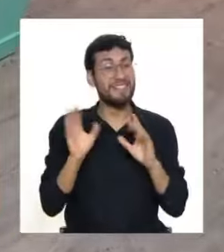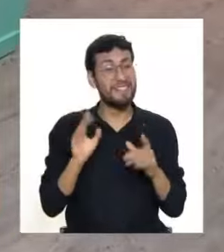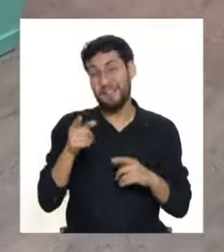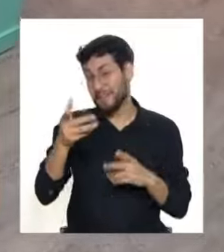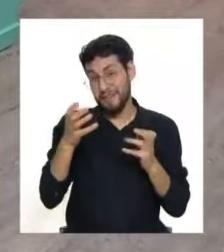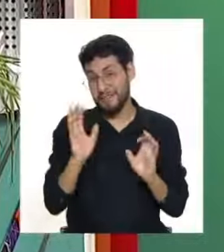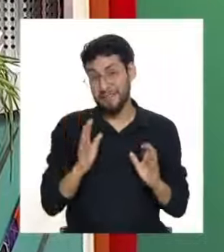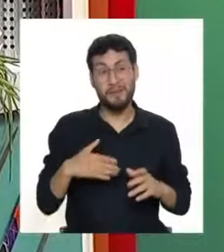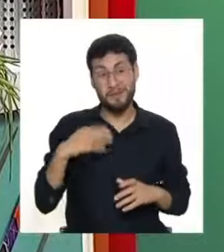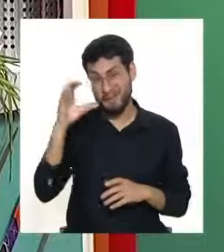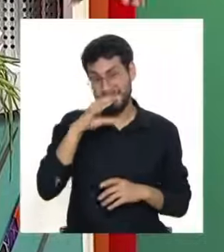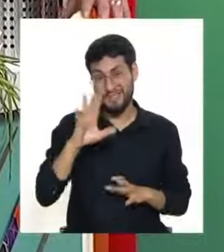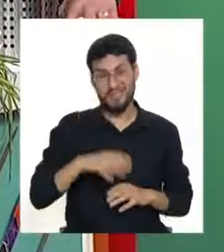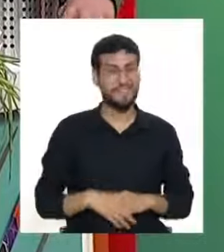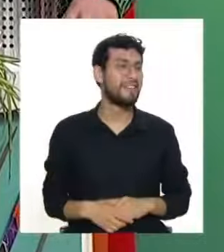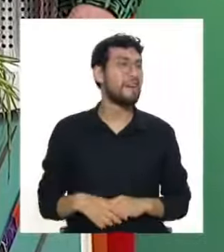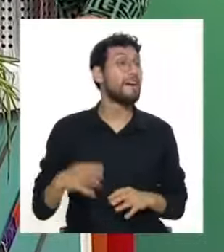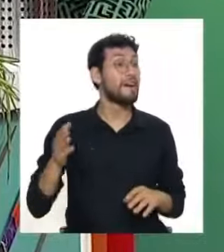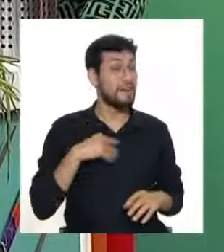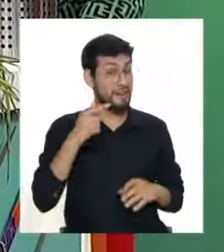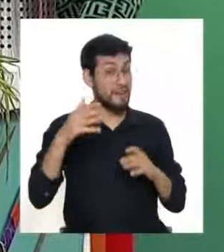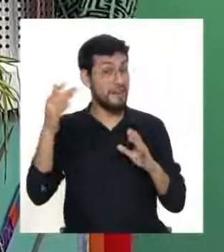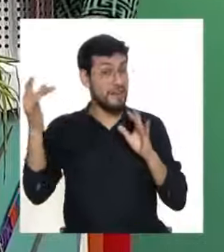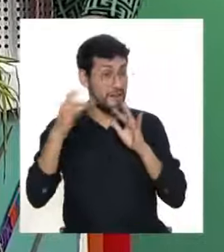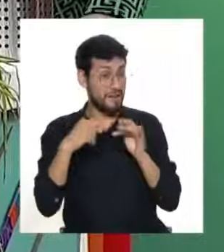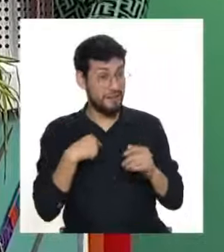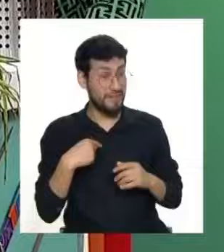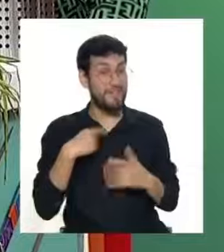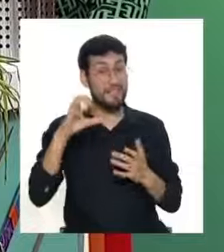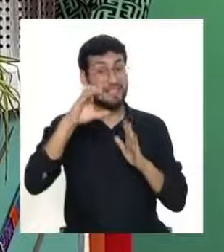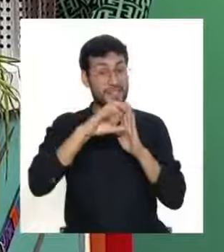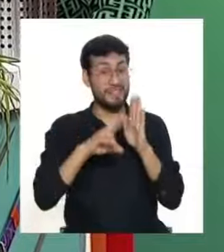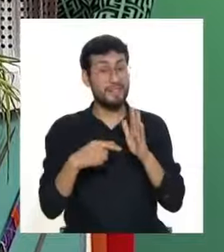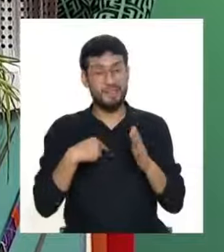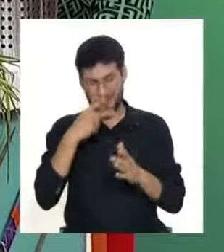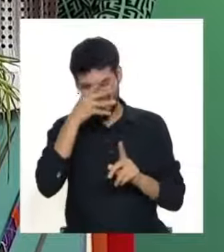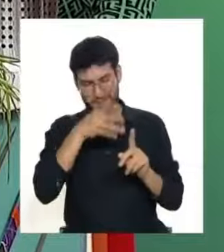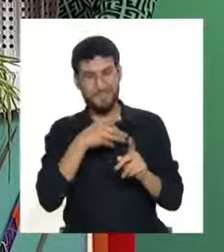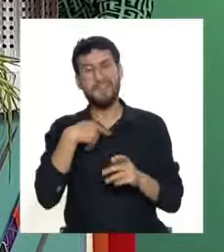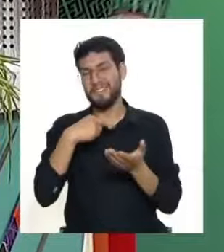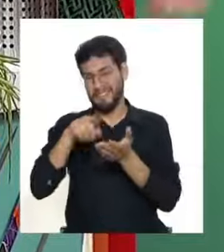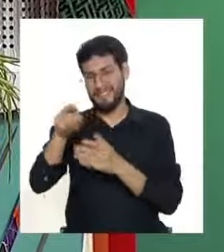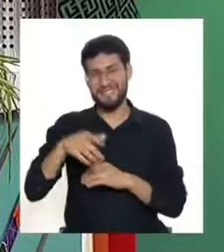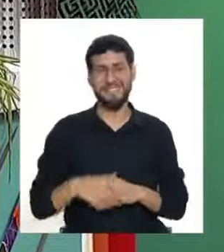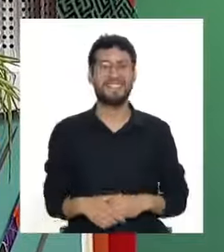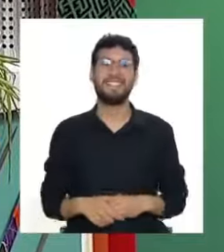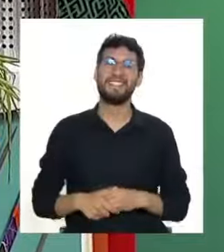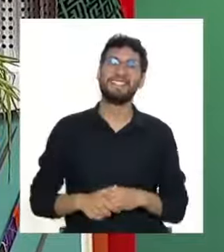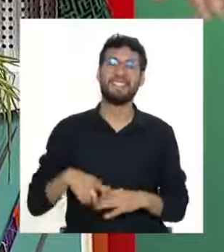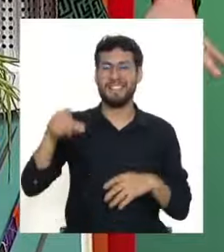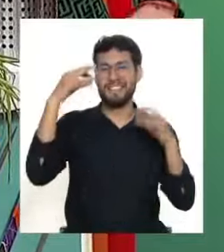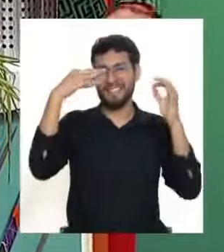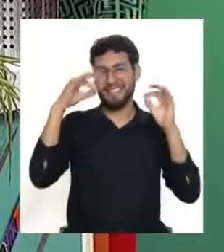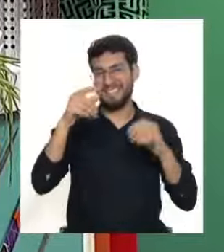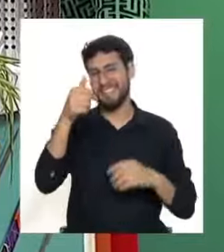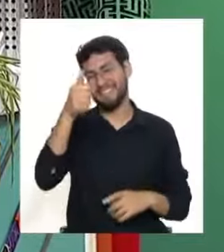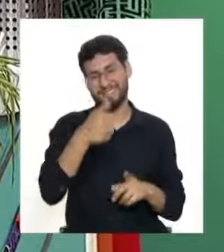cualquier cosa podrían buscar por ahí. Cualquier cosa me puede escribir a mí, claro. Me mandan los CVs y yo los filtro y de ahí se lo mando. Claro. A ver. Soltera te vas a quedar.